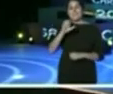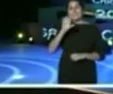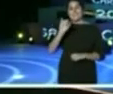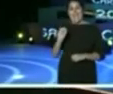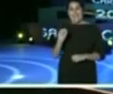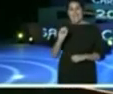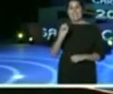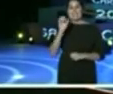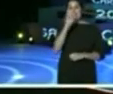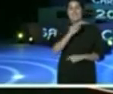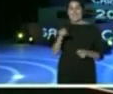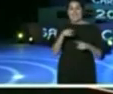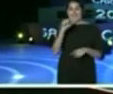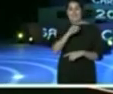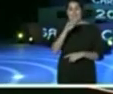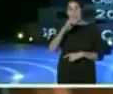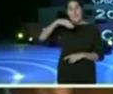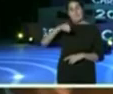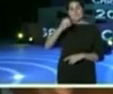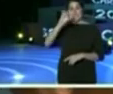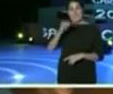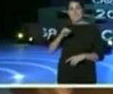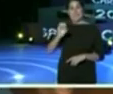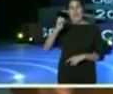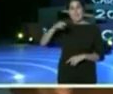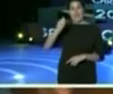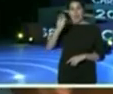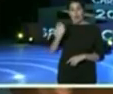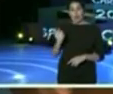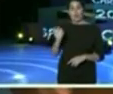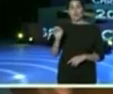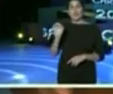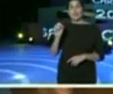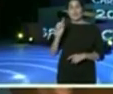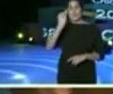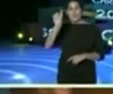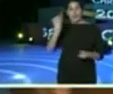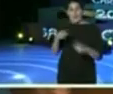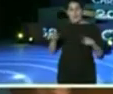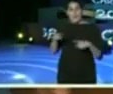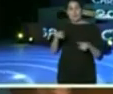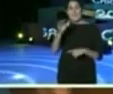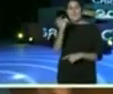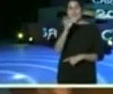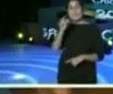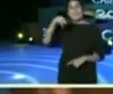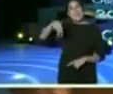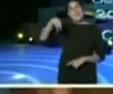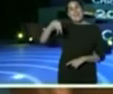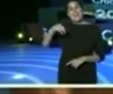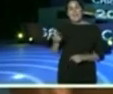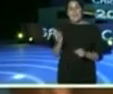cantante. Mercedes Cabrera Amador, cantante y profesora de música. Felipe Neri, director de la Banda Municipal de Música de Santa Cruz de